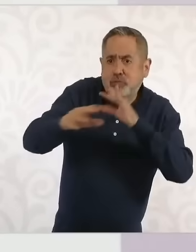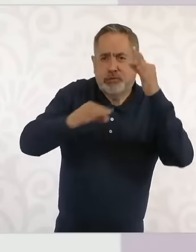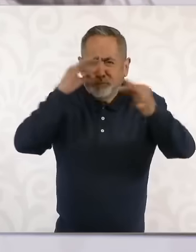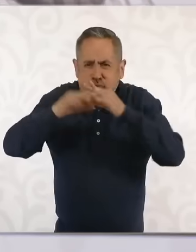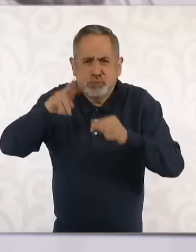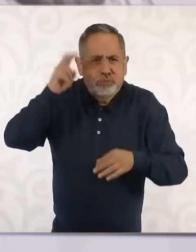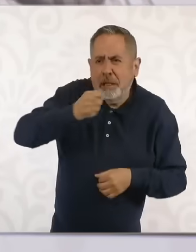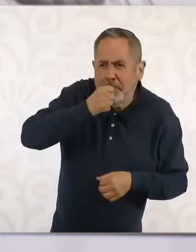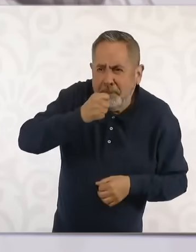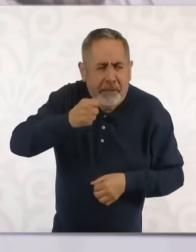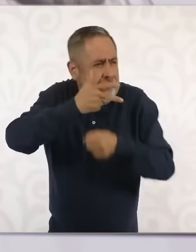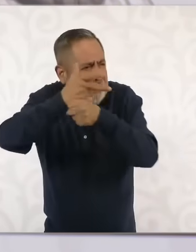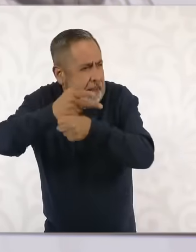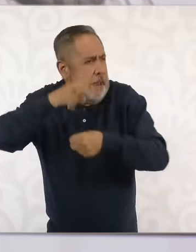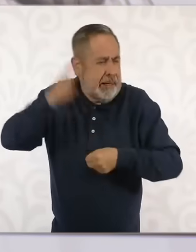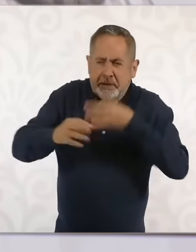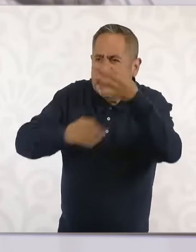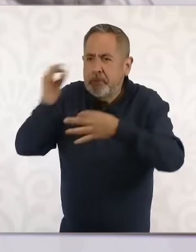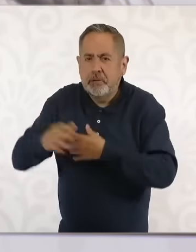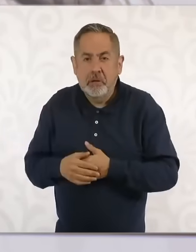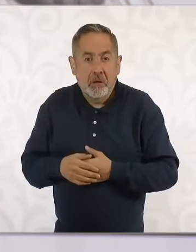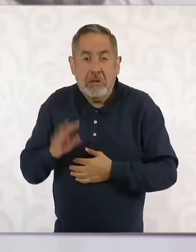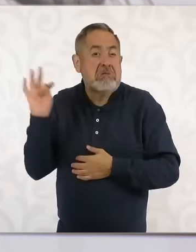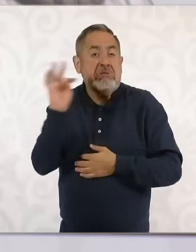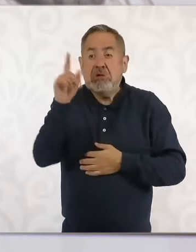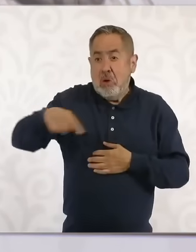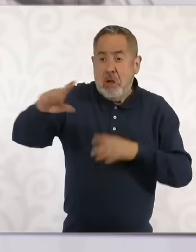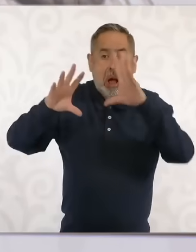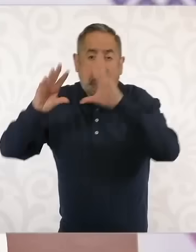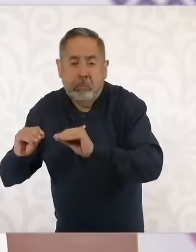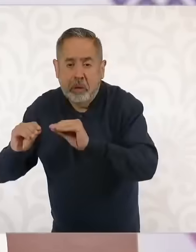no, serían unos cuantos medios quienes dominarían la información.